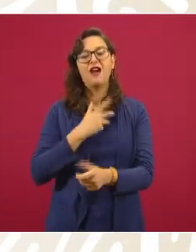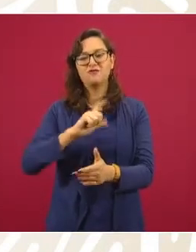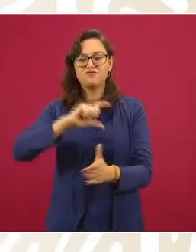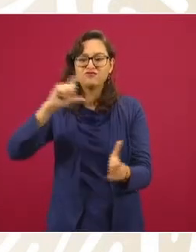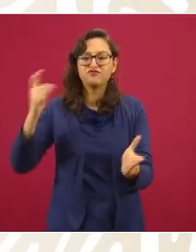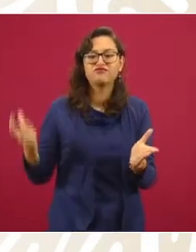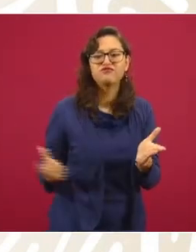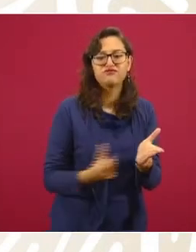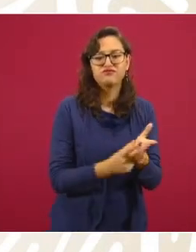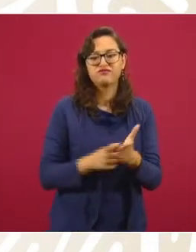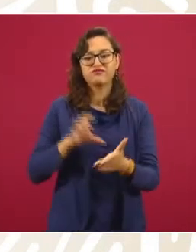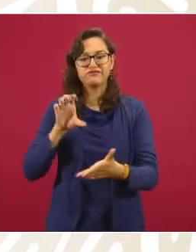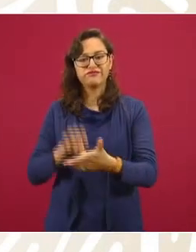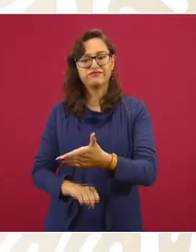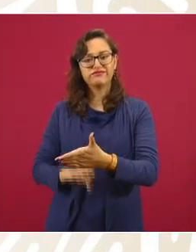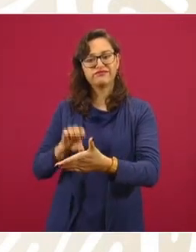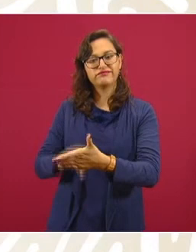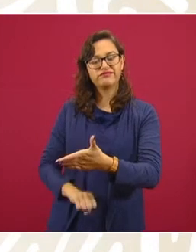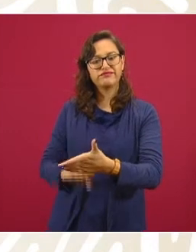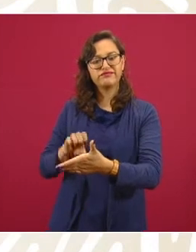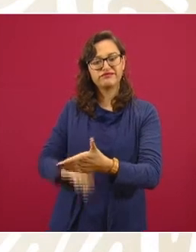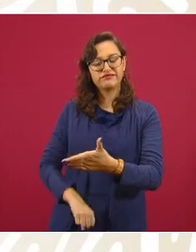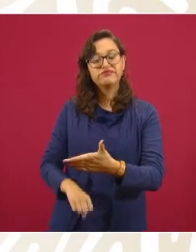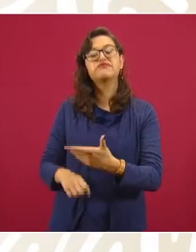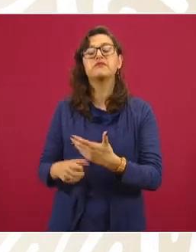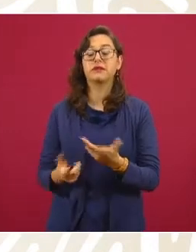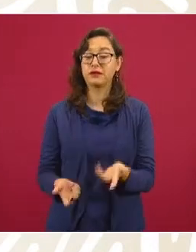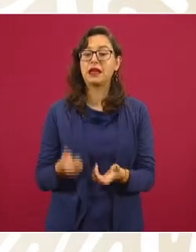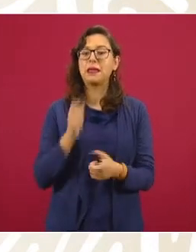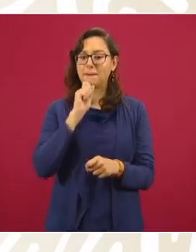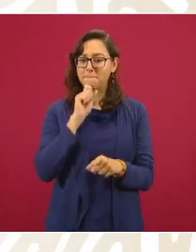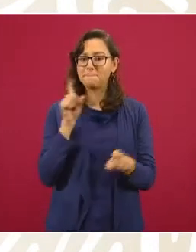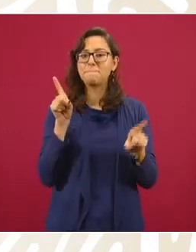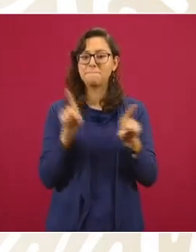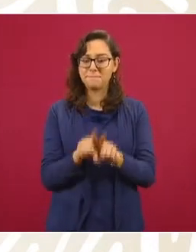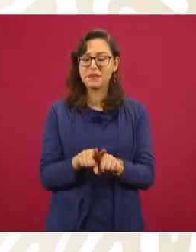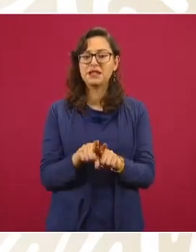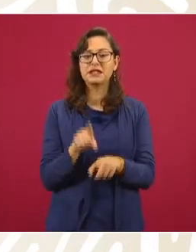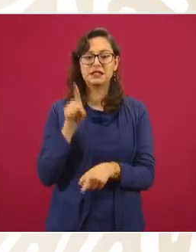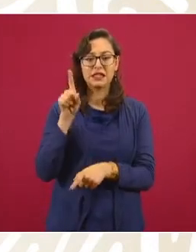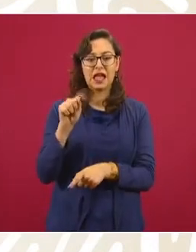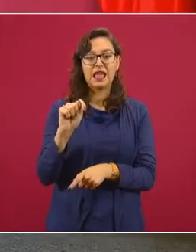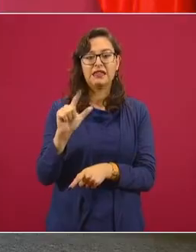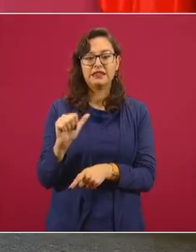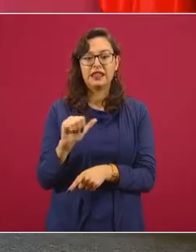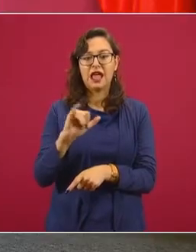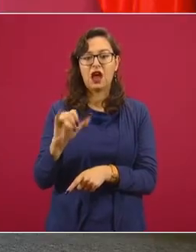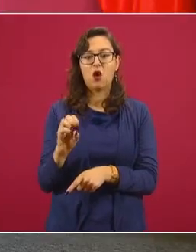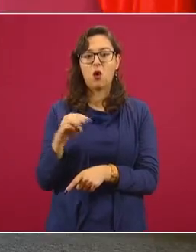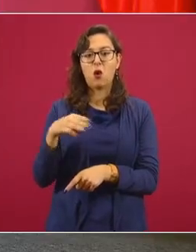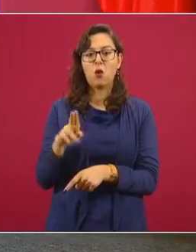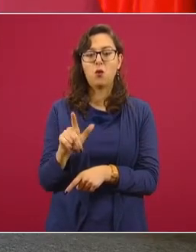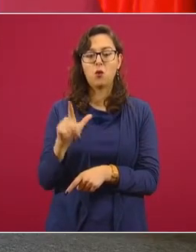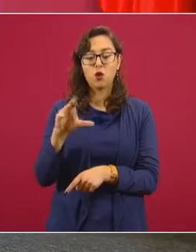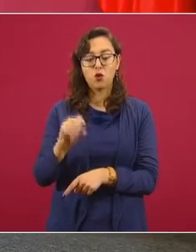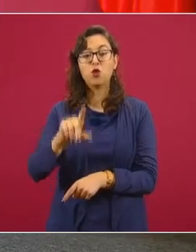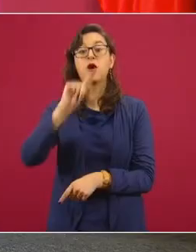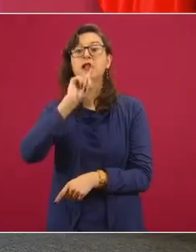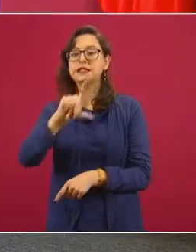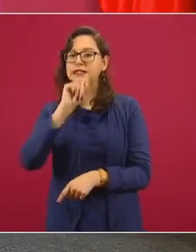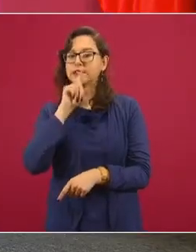esta alteración en la tarjeta madre. Esto también fue en Tlajomulco, en el estado de